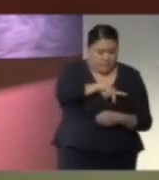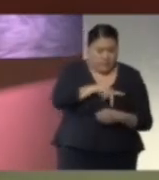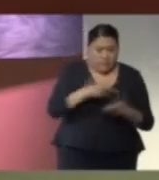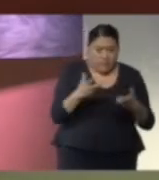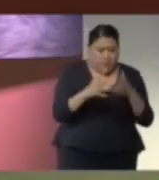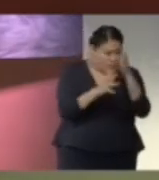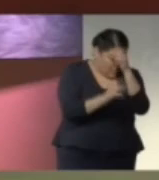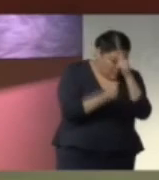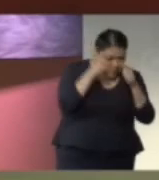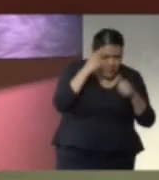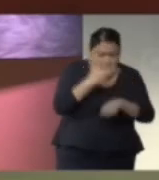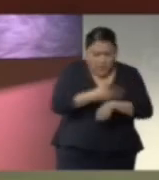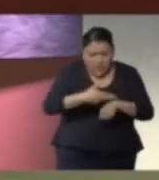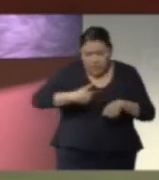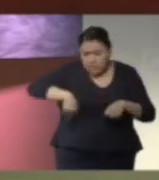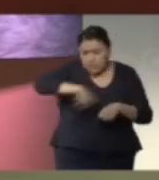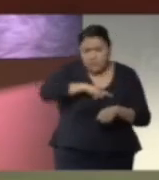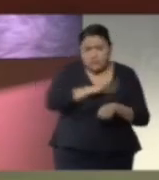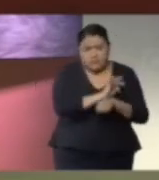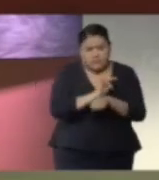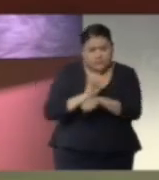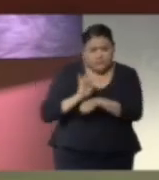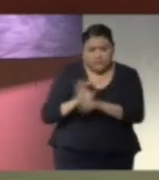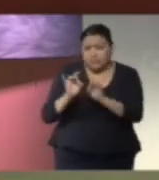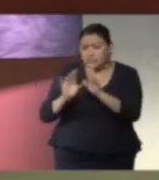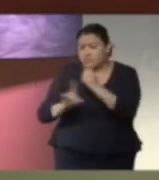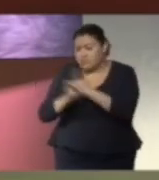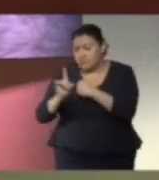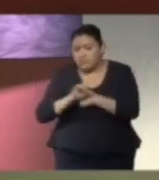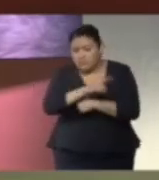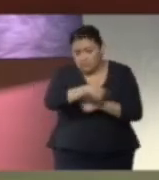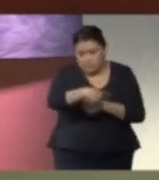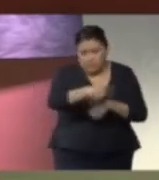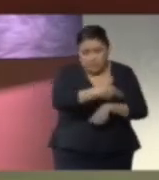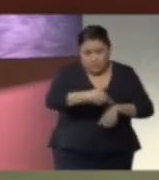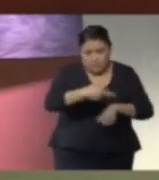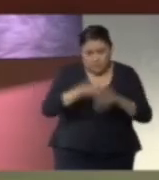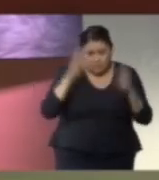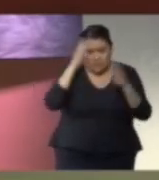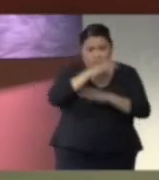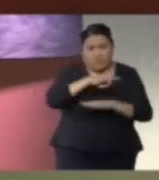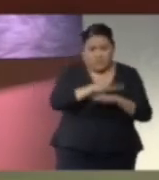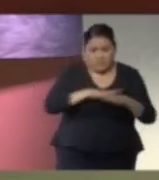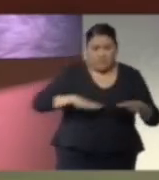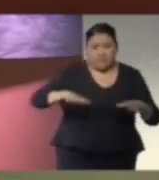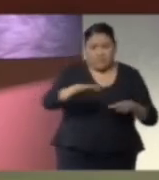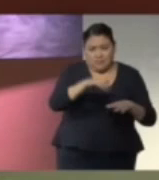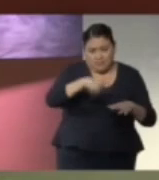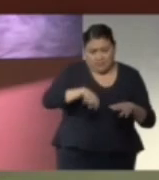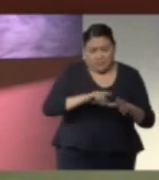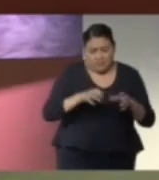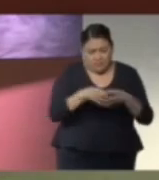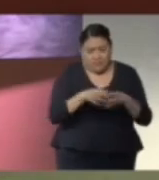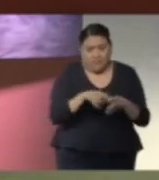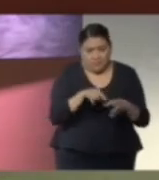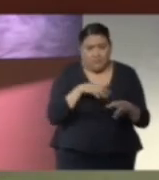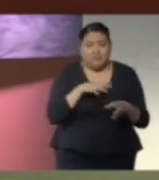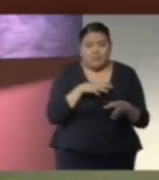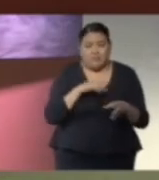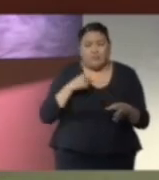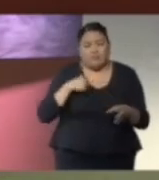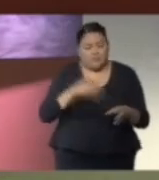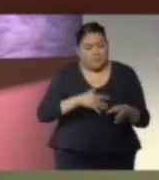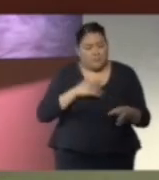y de autodeterminación sobre las propias colectividades de las que son parte, y creo que bueno,